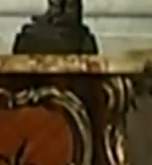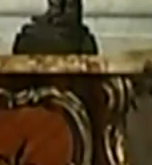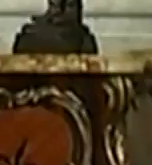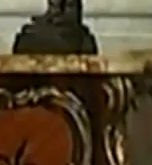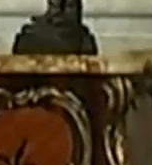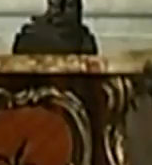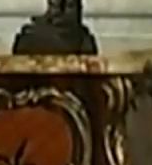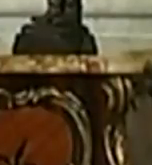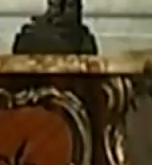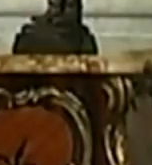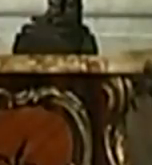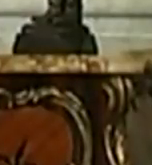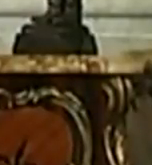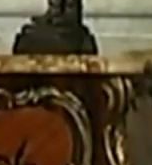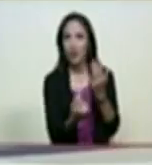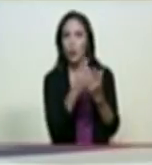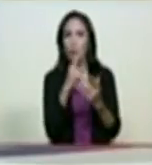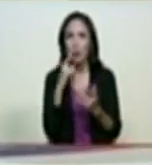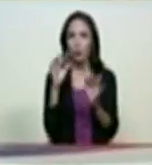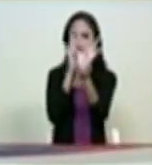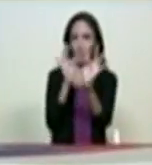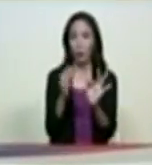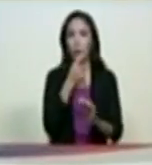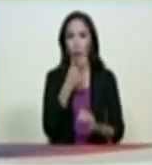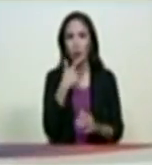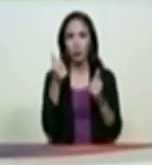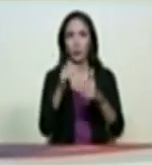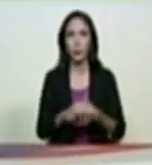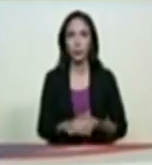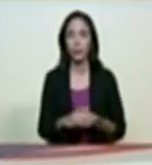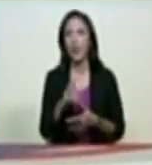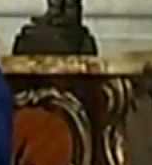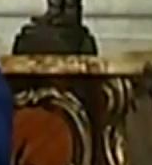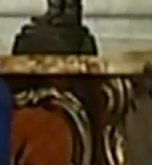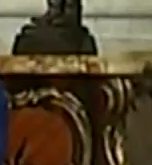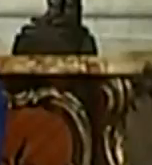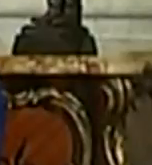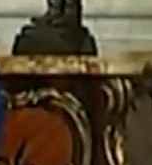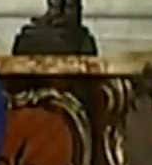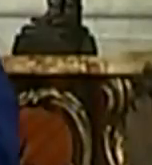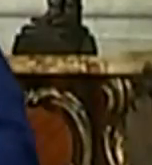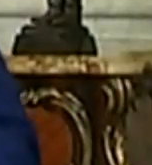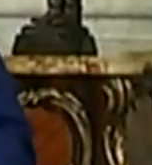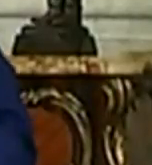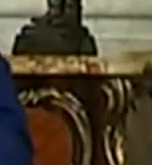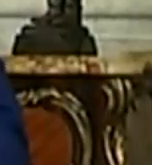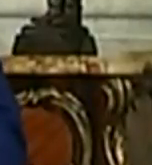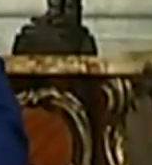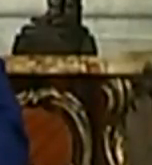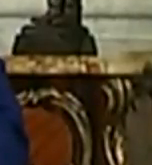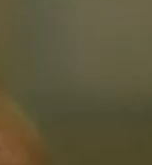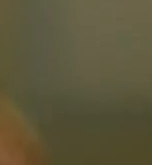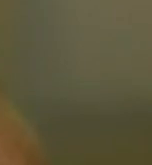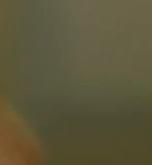circulación el próximo 4 de agosto el mandatario aseguró que la medida busca facilitar las transacciones financieras y